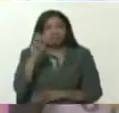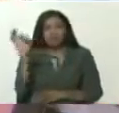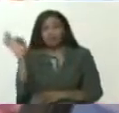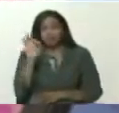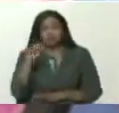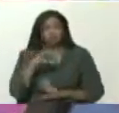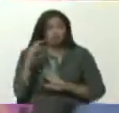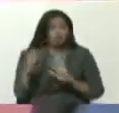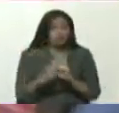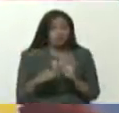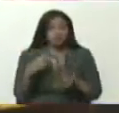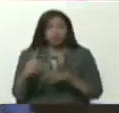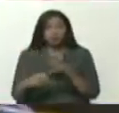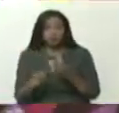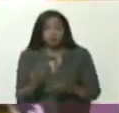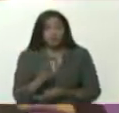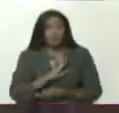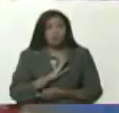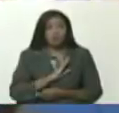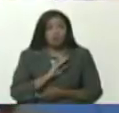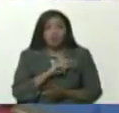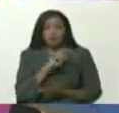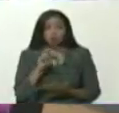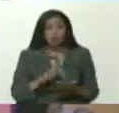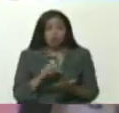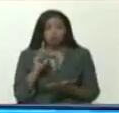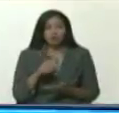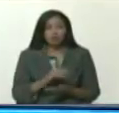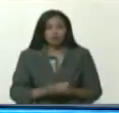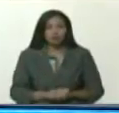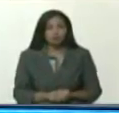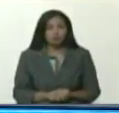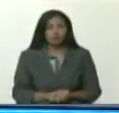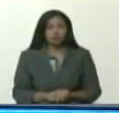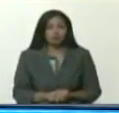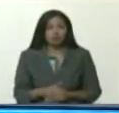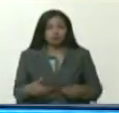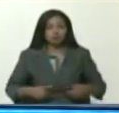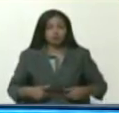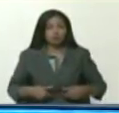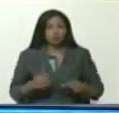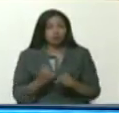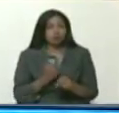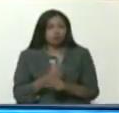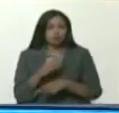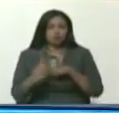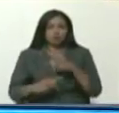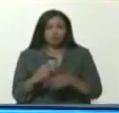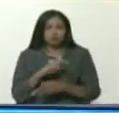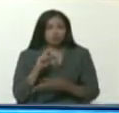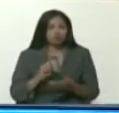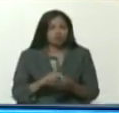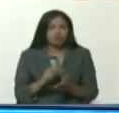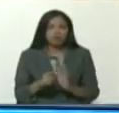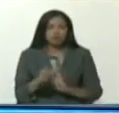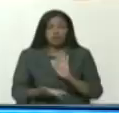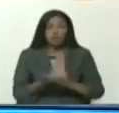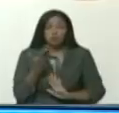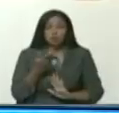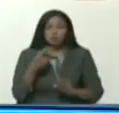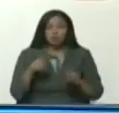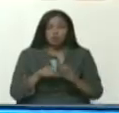con producción propia, producción nacional. Esfuerzo, trabajo, producción nacional, es muy importante.